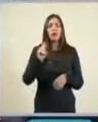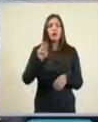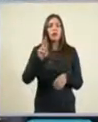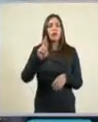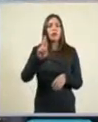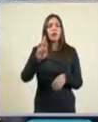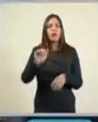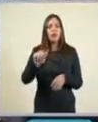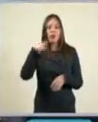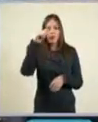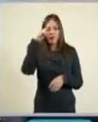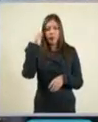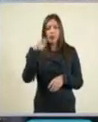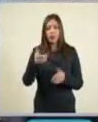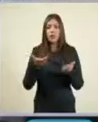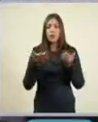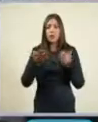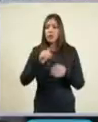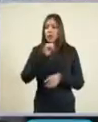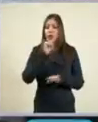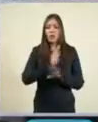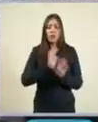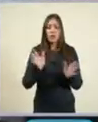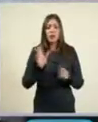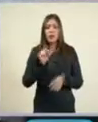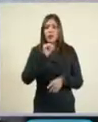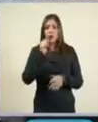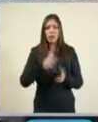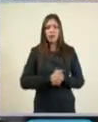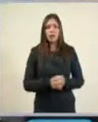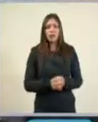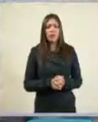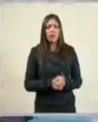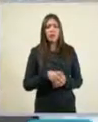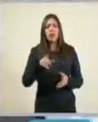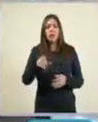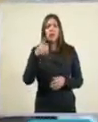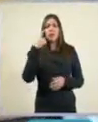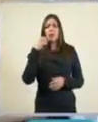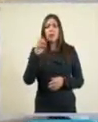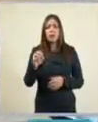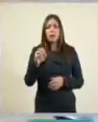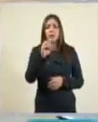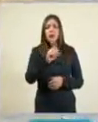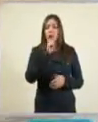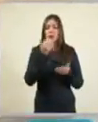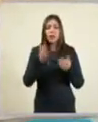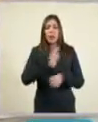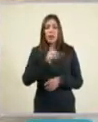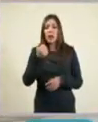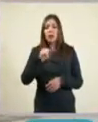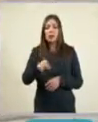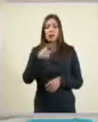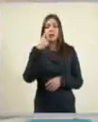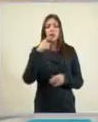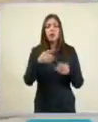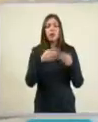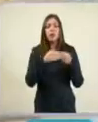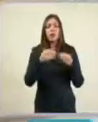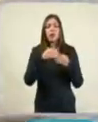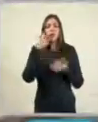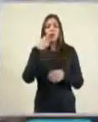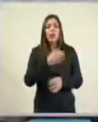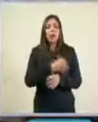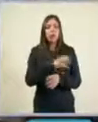Sencillo, práctico, No se meten al fácil. horno ni ¿Y nada. los Nada, frutos? no. Los frutos son para acompañar, Ah, sí, es como para complementar. oh.